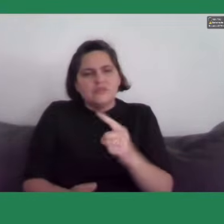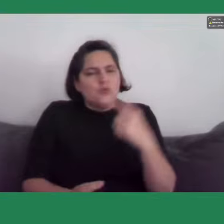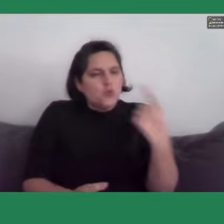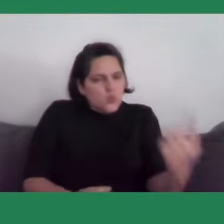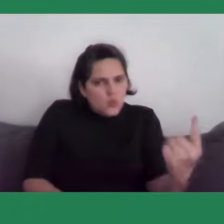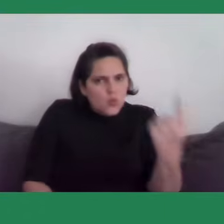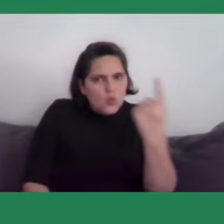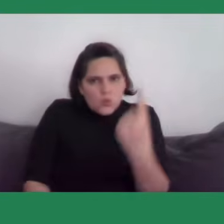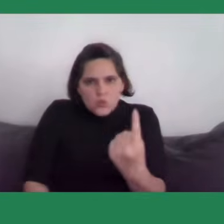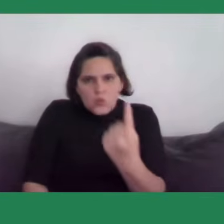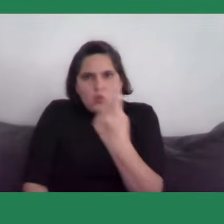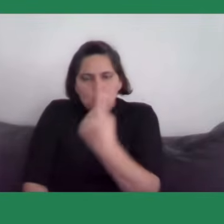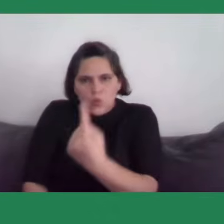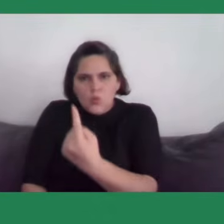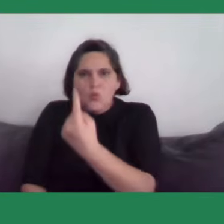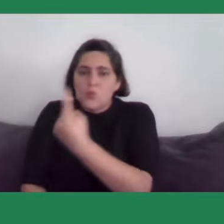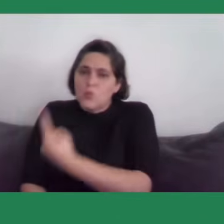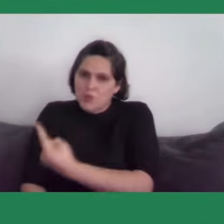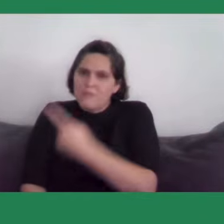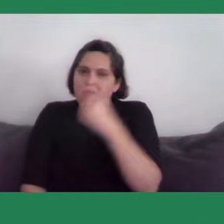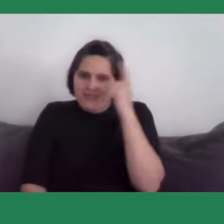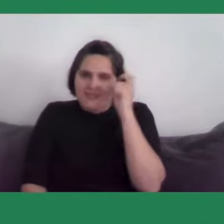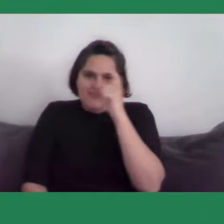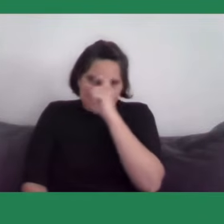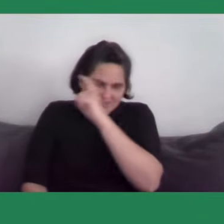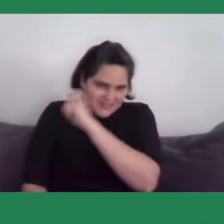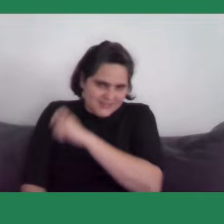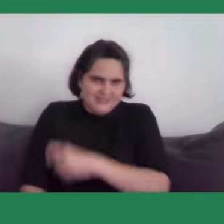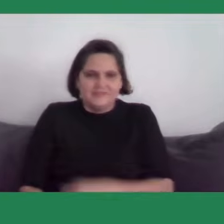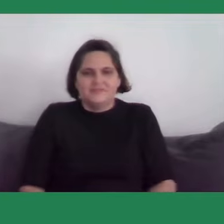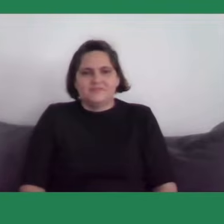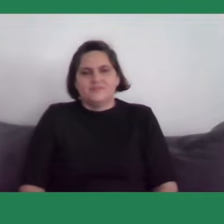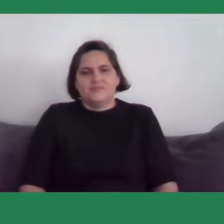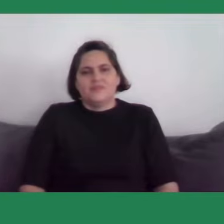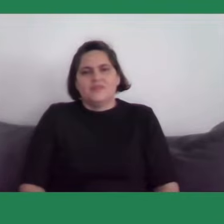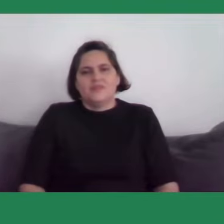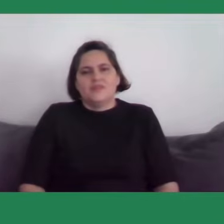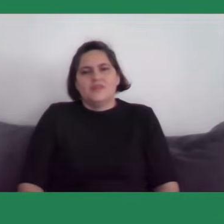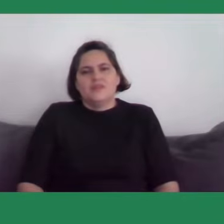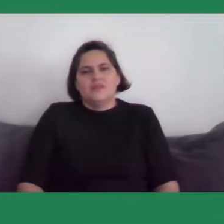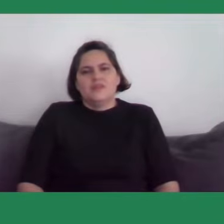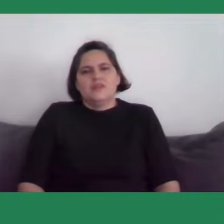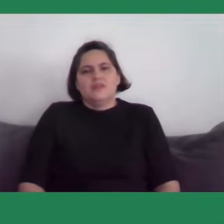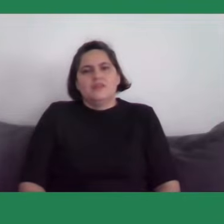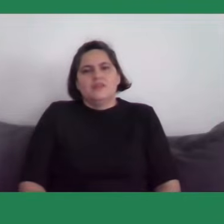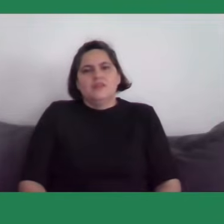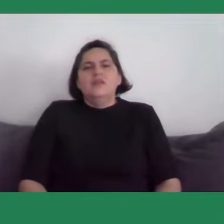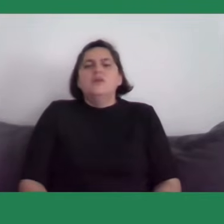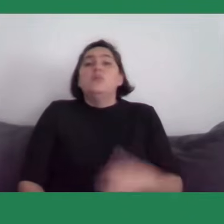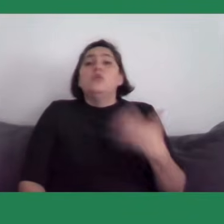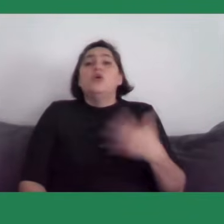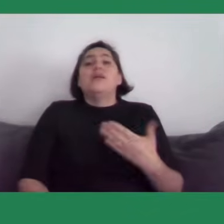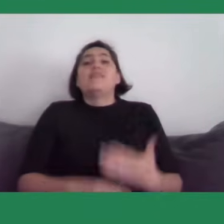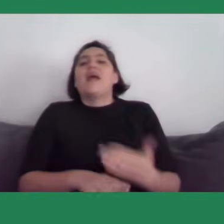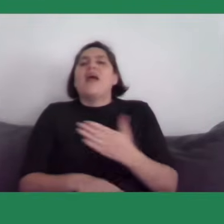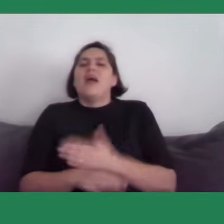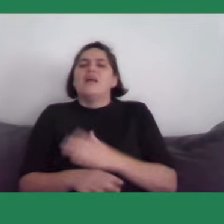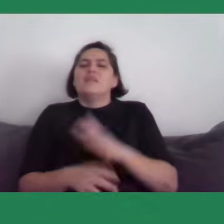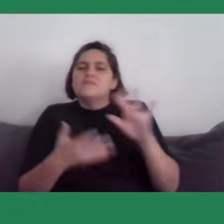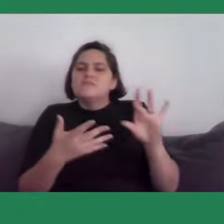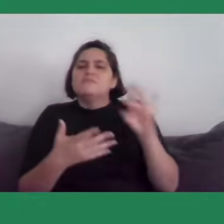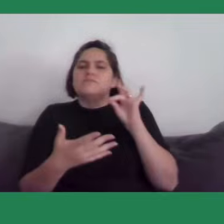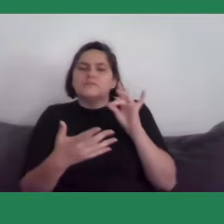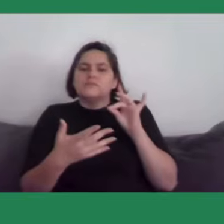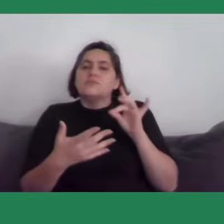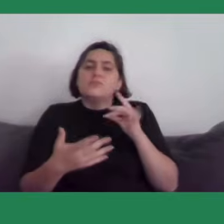se hace entonces más difícil. Porque es importante hacer esta pesquisa temprana. Muchos padres, muchas